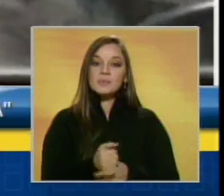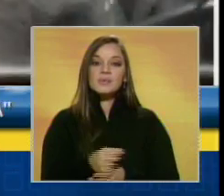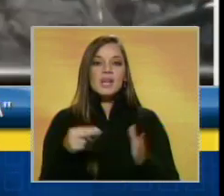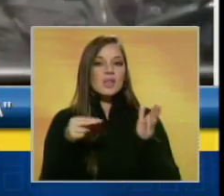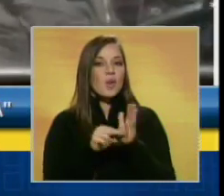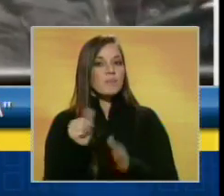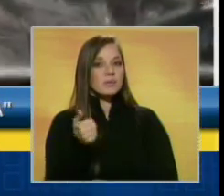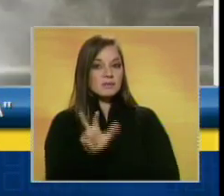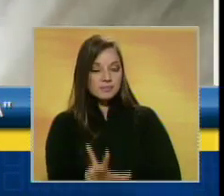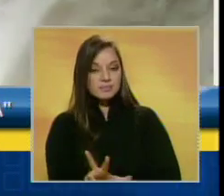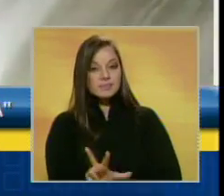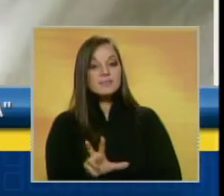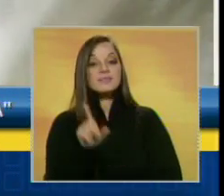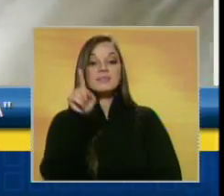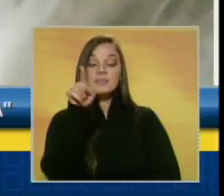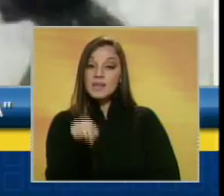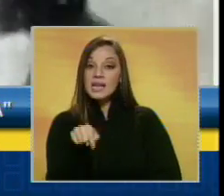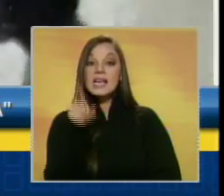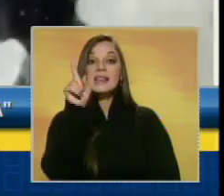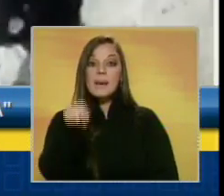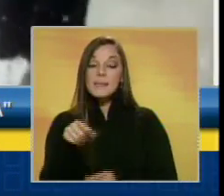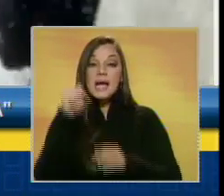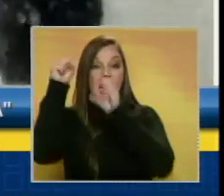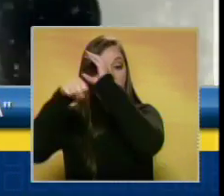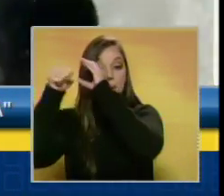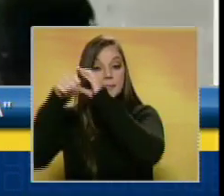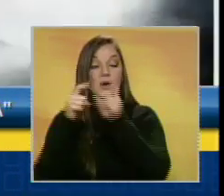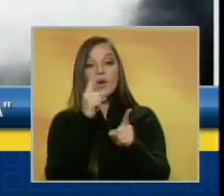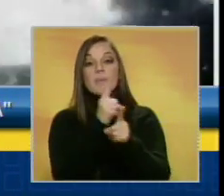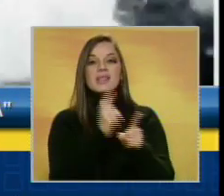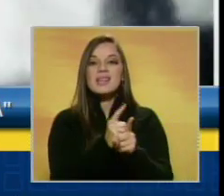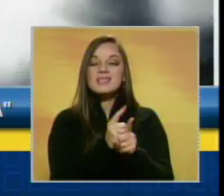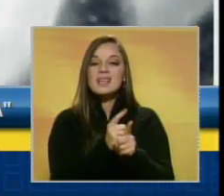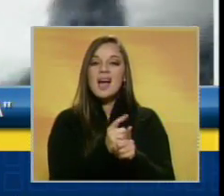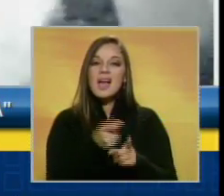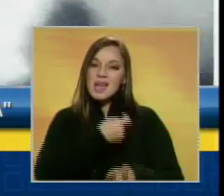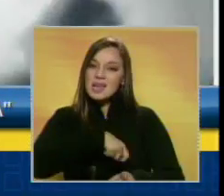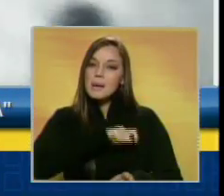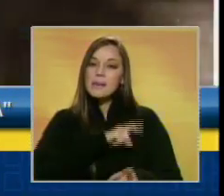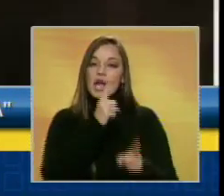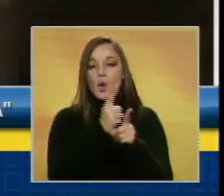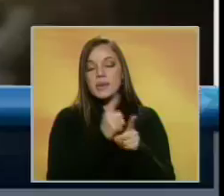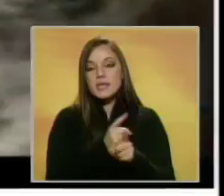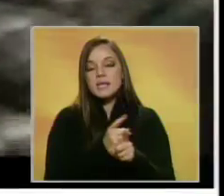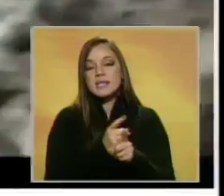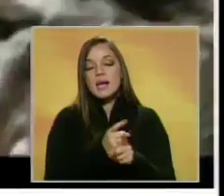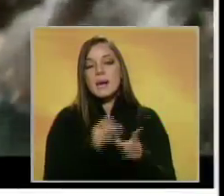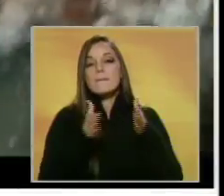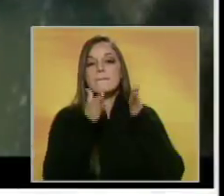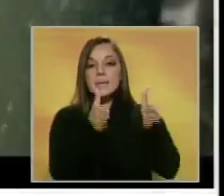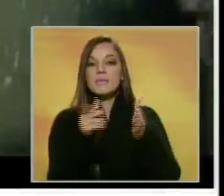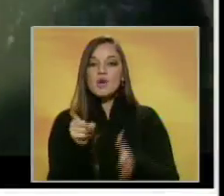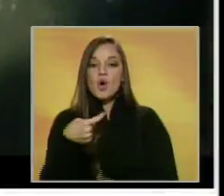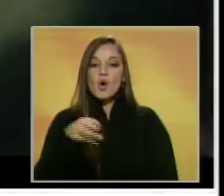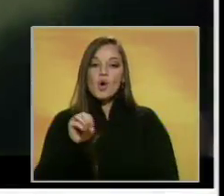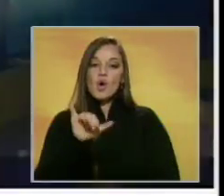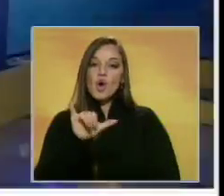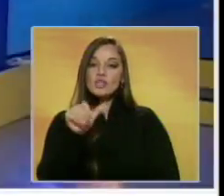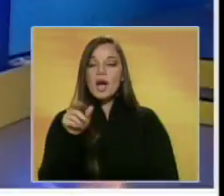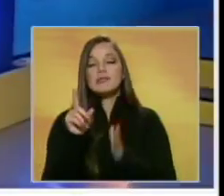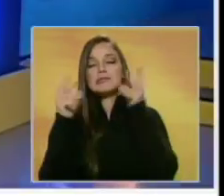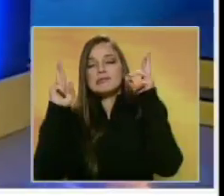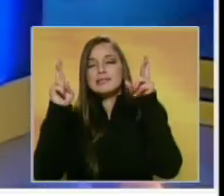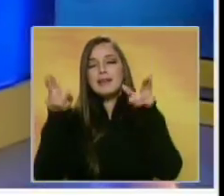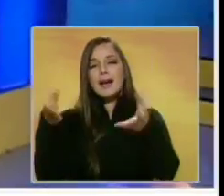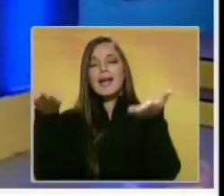el 2013 y fue candidata a los premios Goya de España este año. Que continúen los éxitos para esta película.